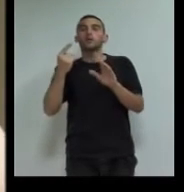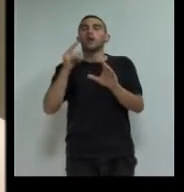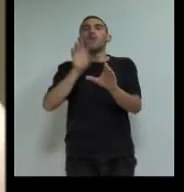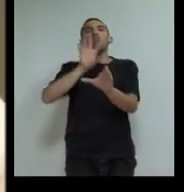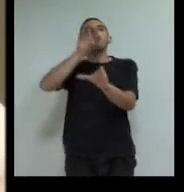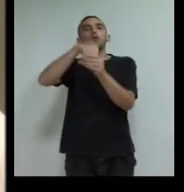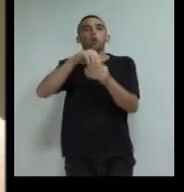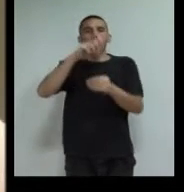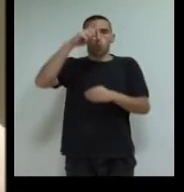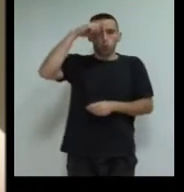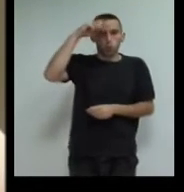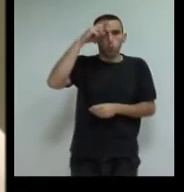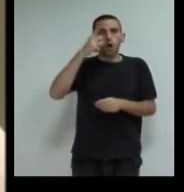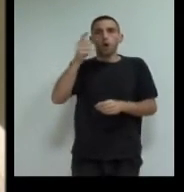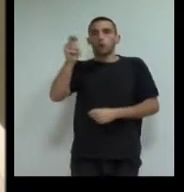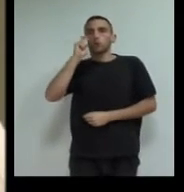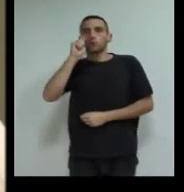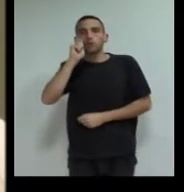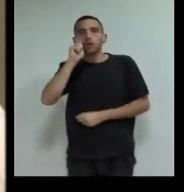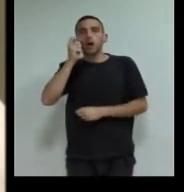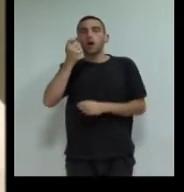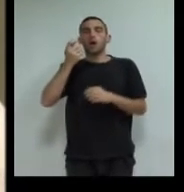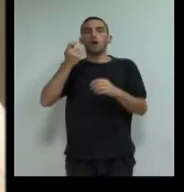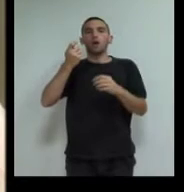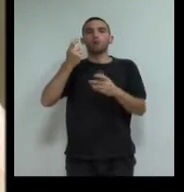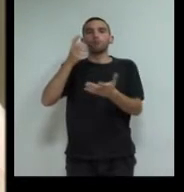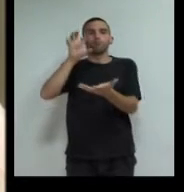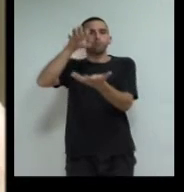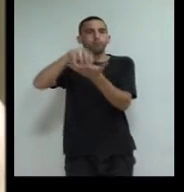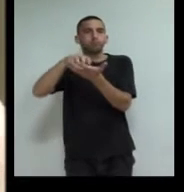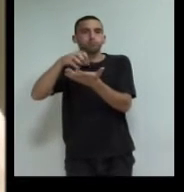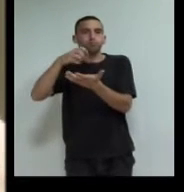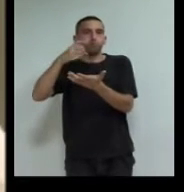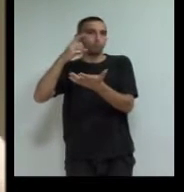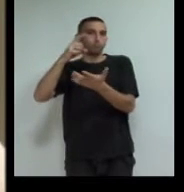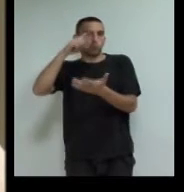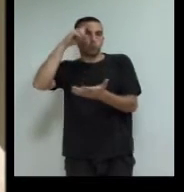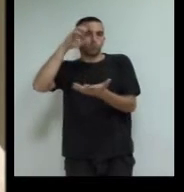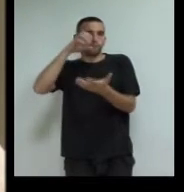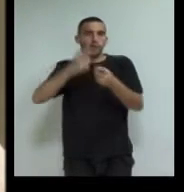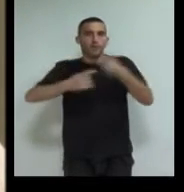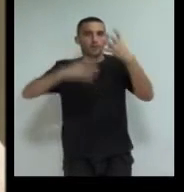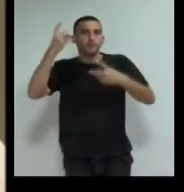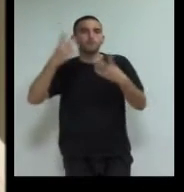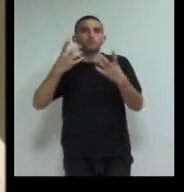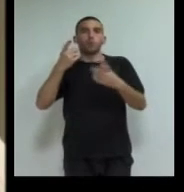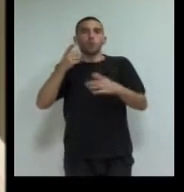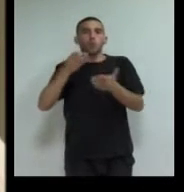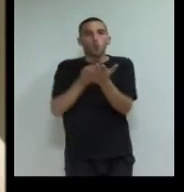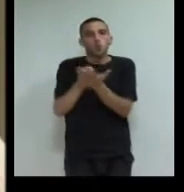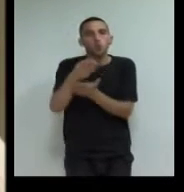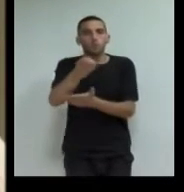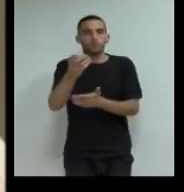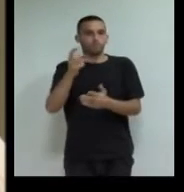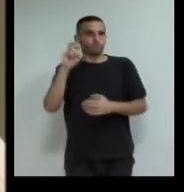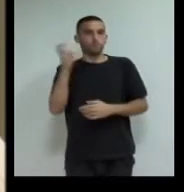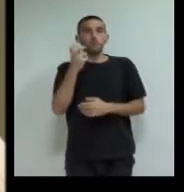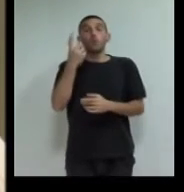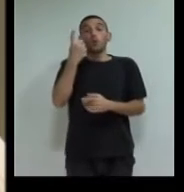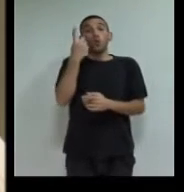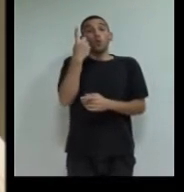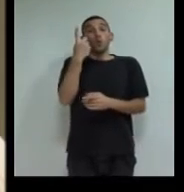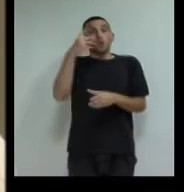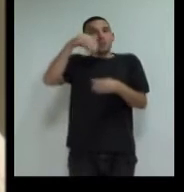cultura turística, monumental y de rutas, que simplemente con unos